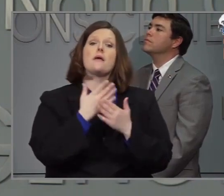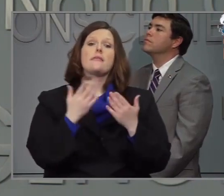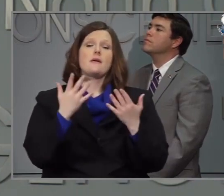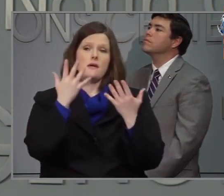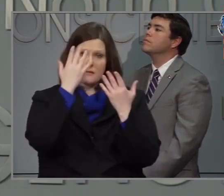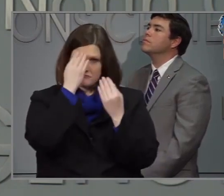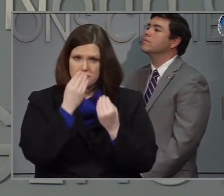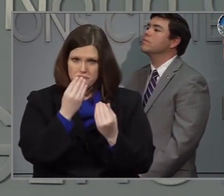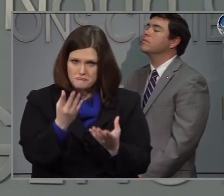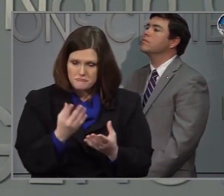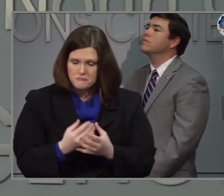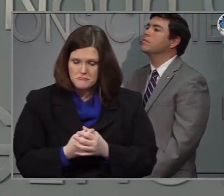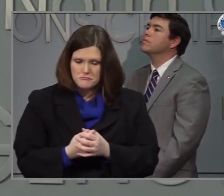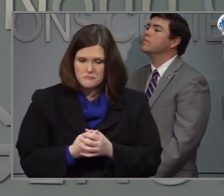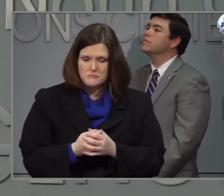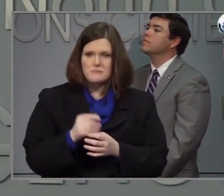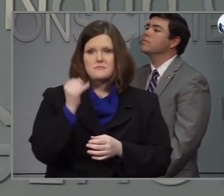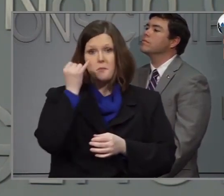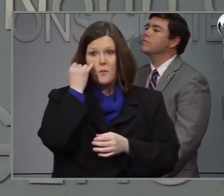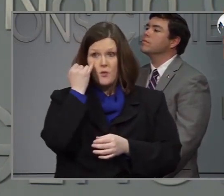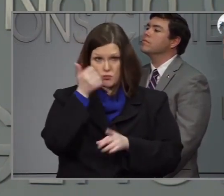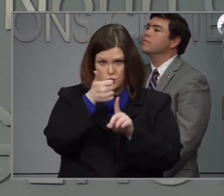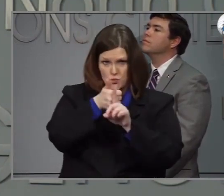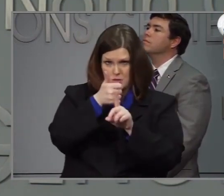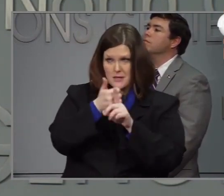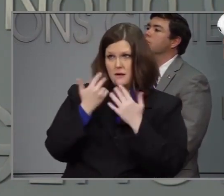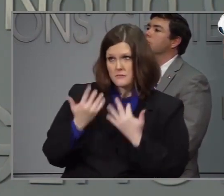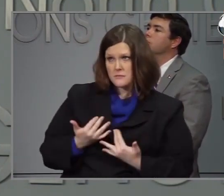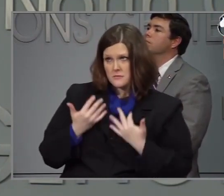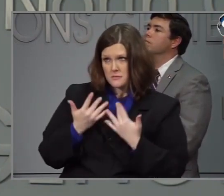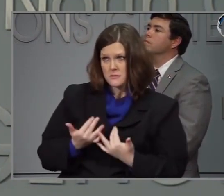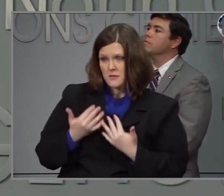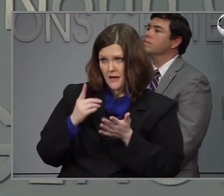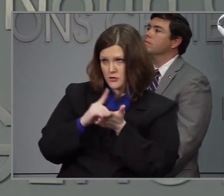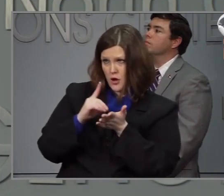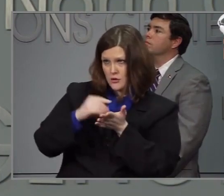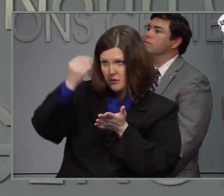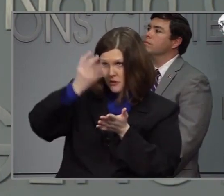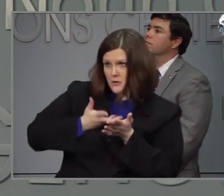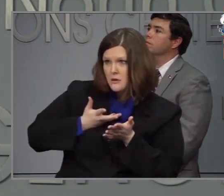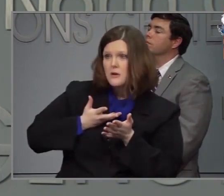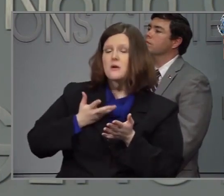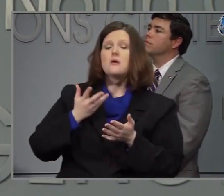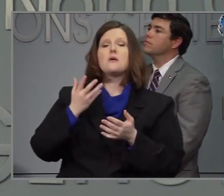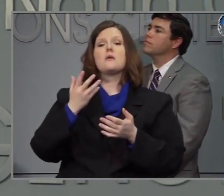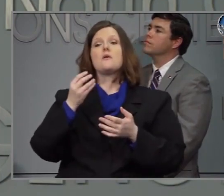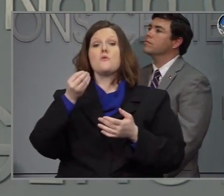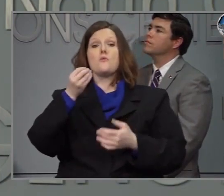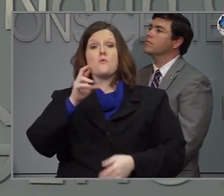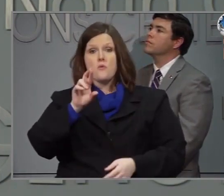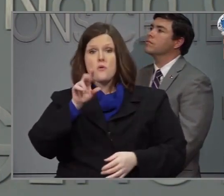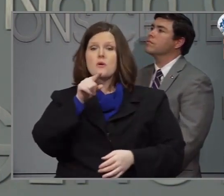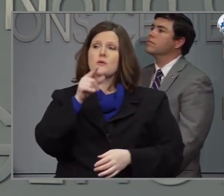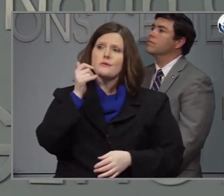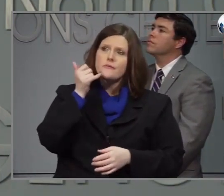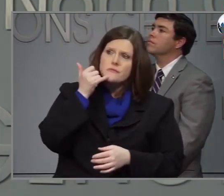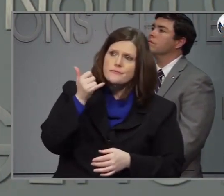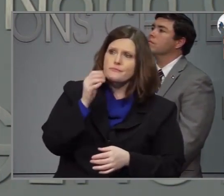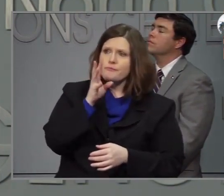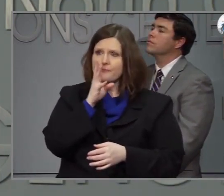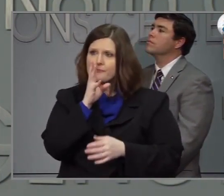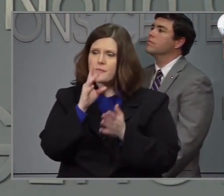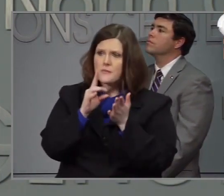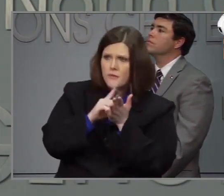algo que queremos decirle al público si usted está esperando a sus resultados de la prueba o han tenido conversaciones con un